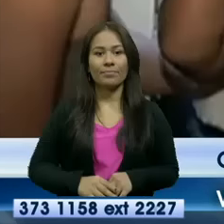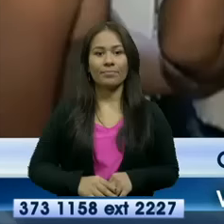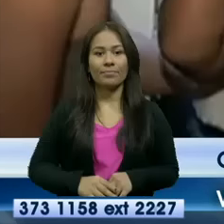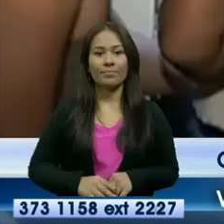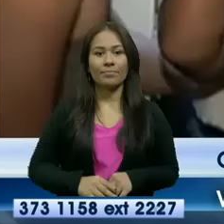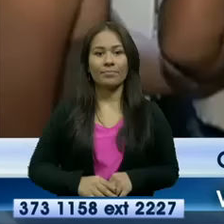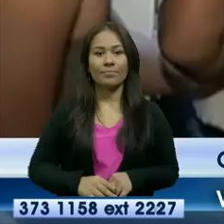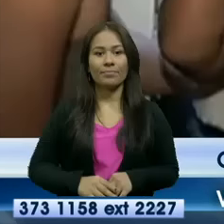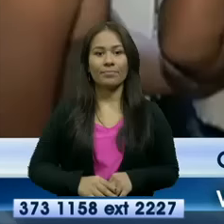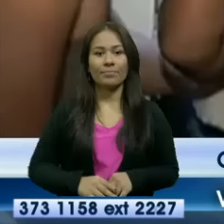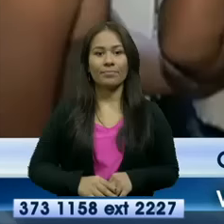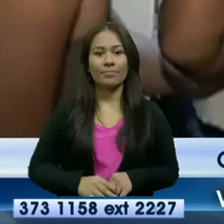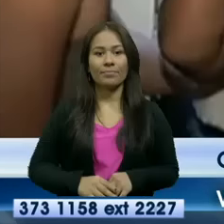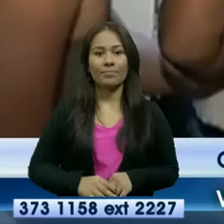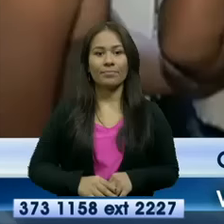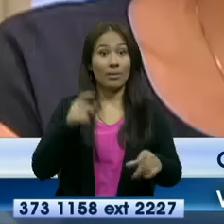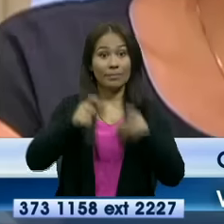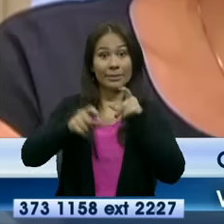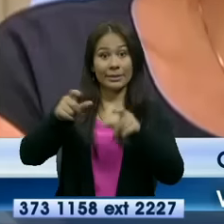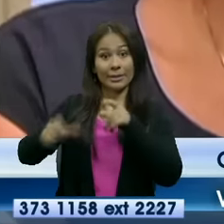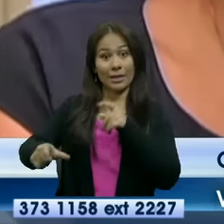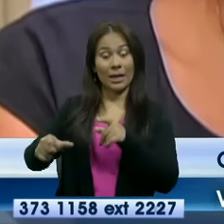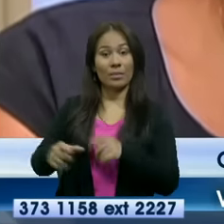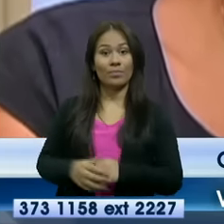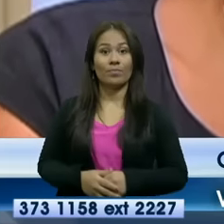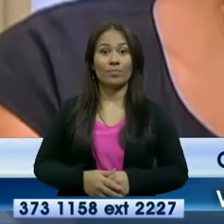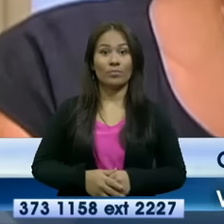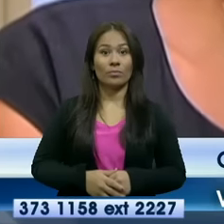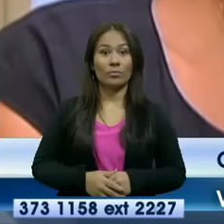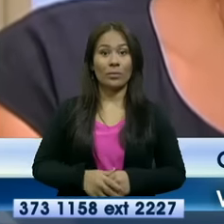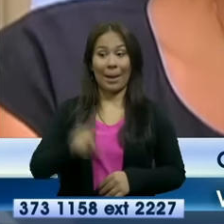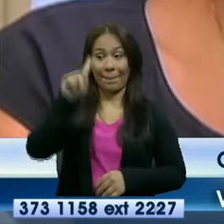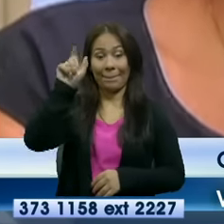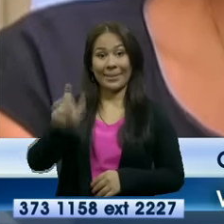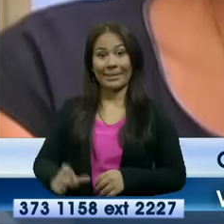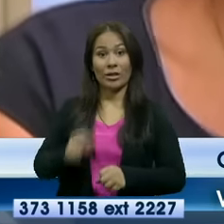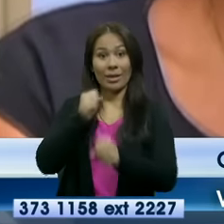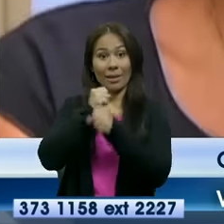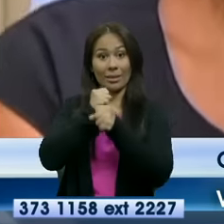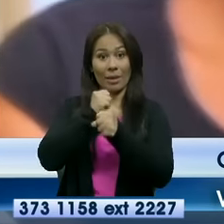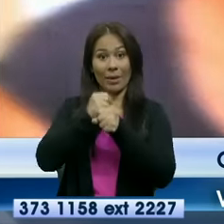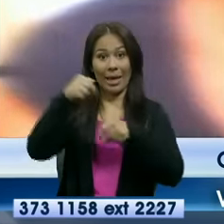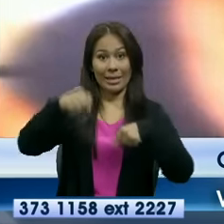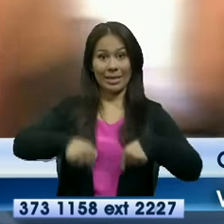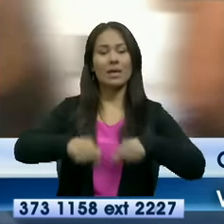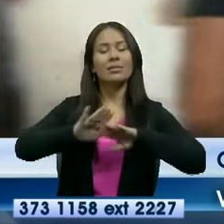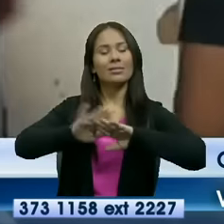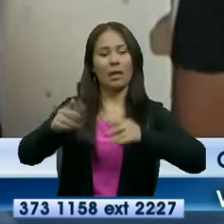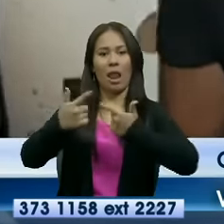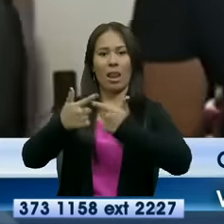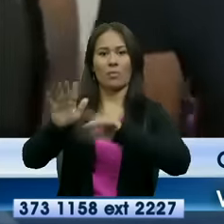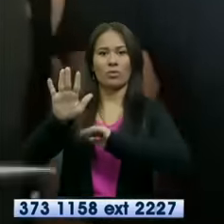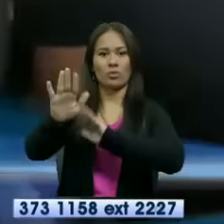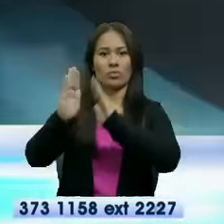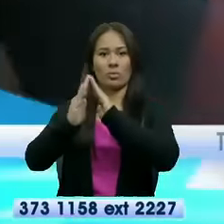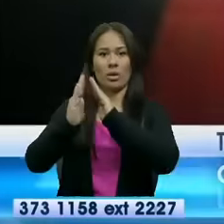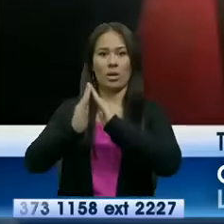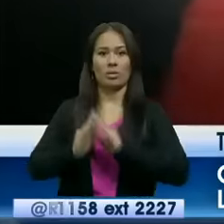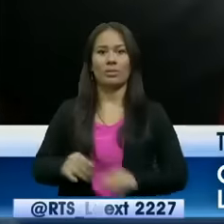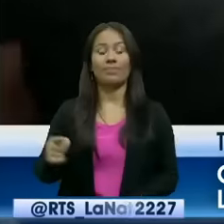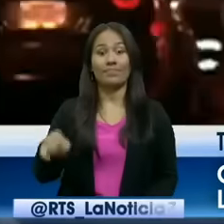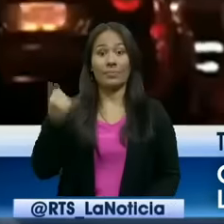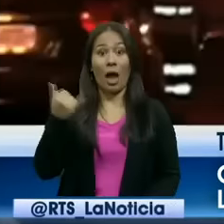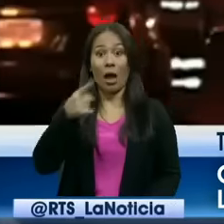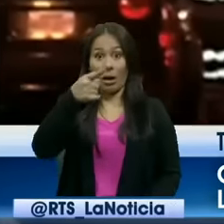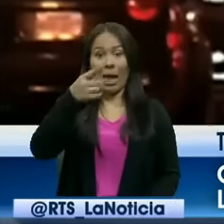momento, el personal, nuestro obrero, ya le dieron de alta. El sujeto fue trasladado hasta una casa